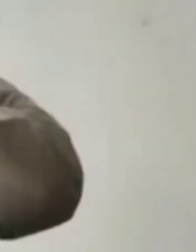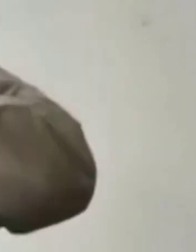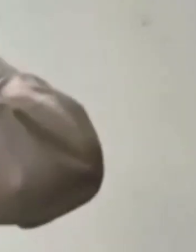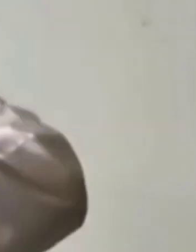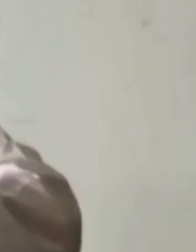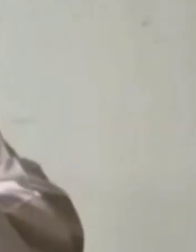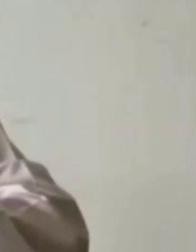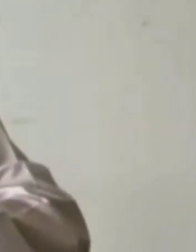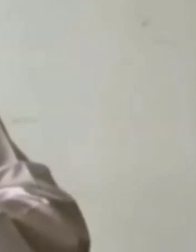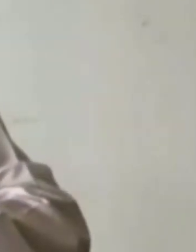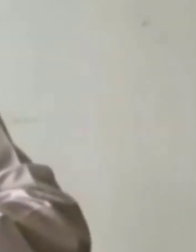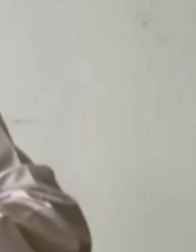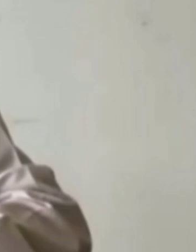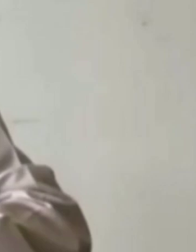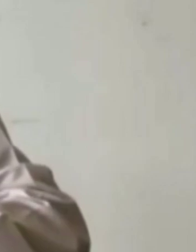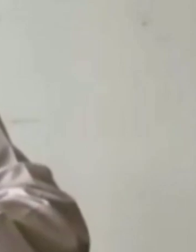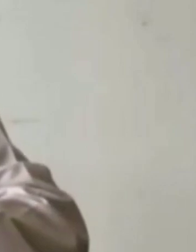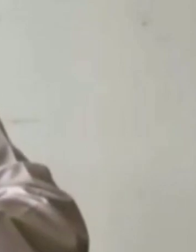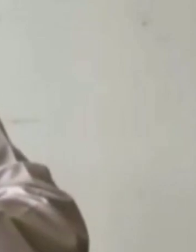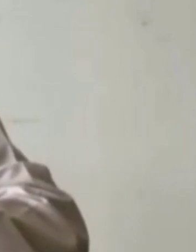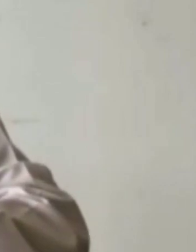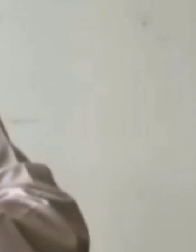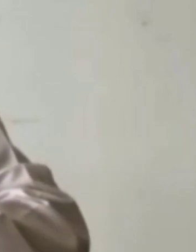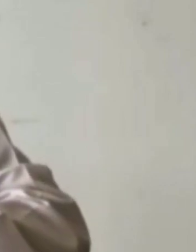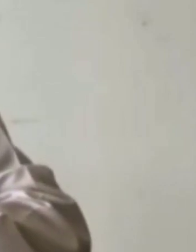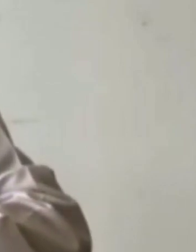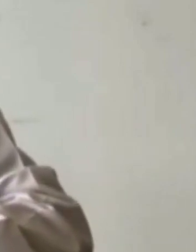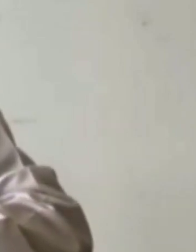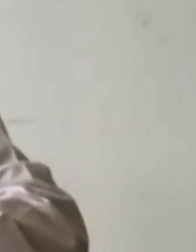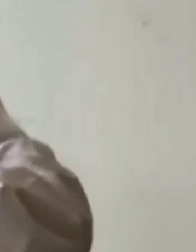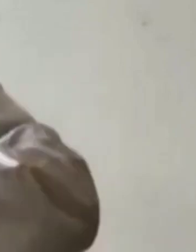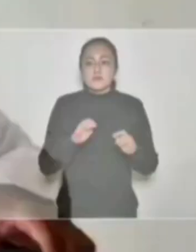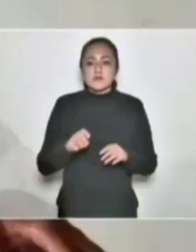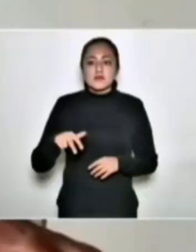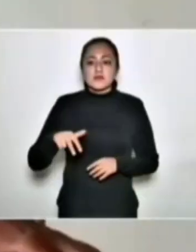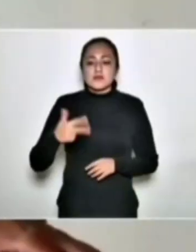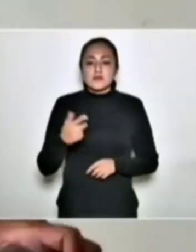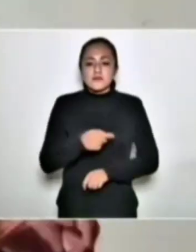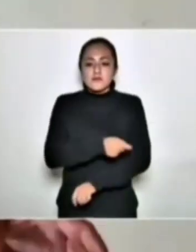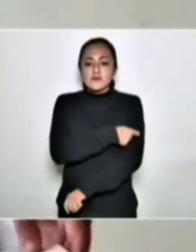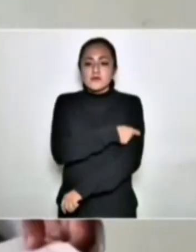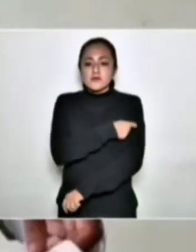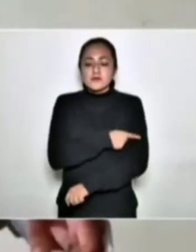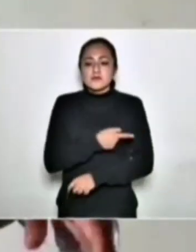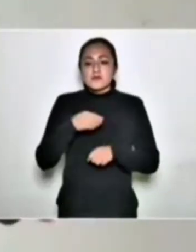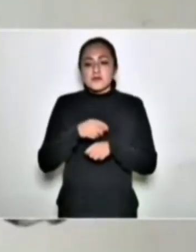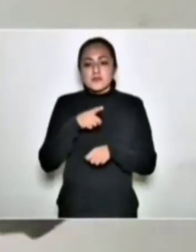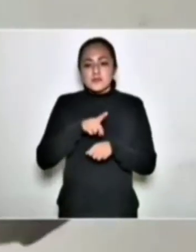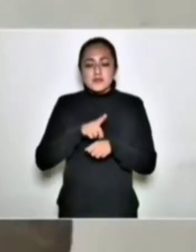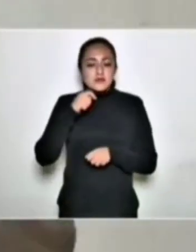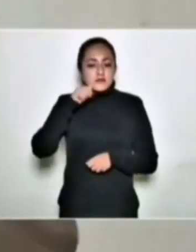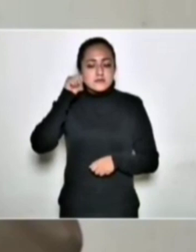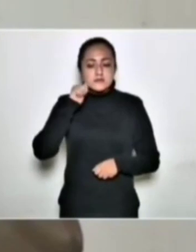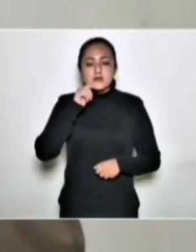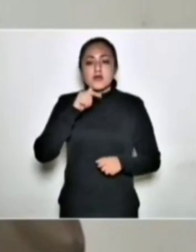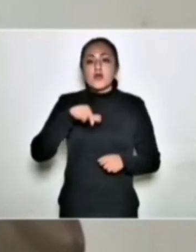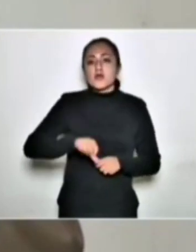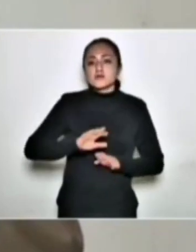trimestre, 895, lo que hace un total de 34.913 vacunas aplicadas el día de ayer.